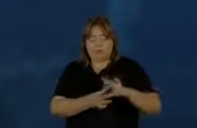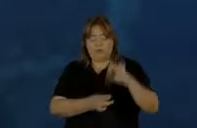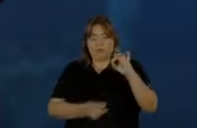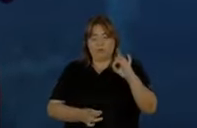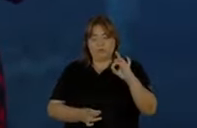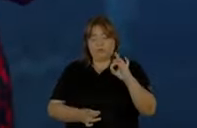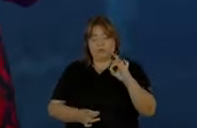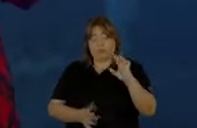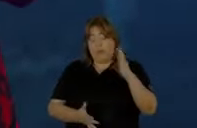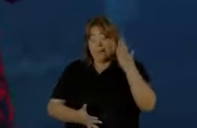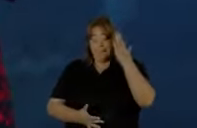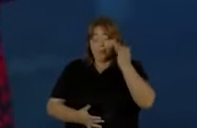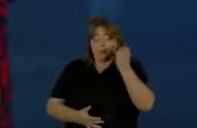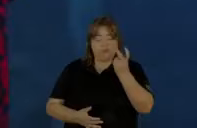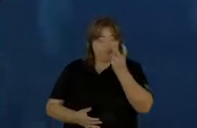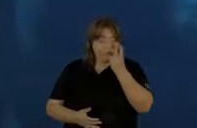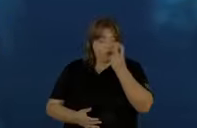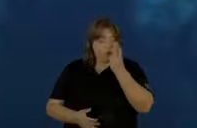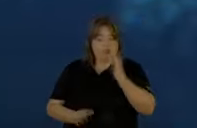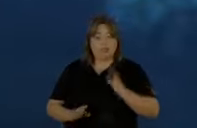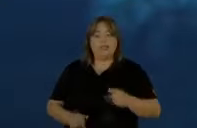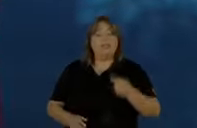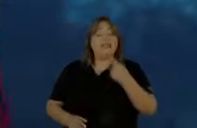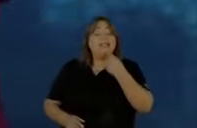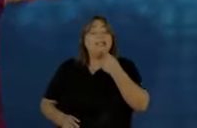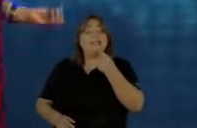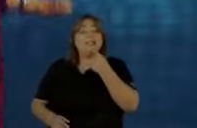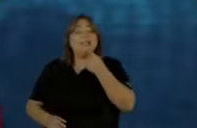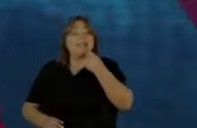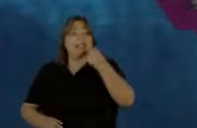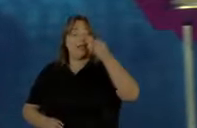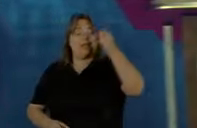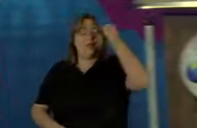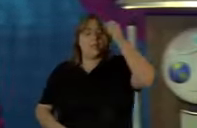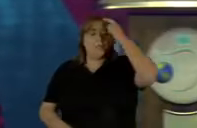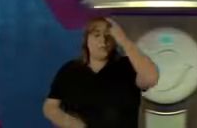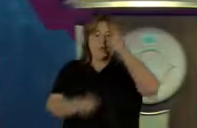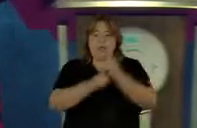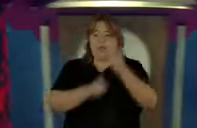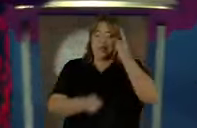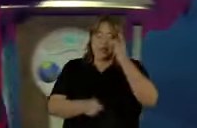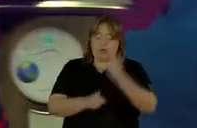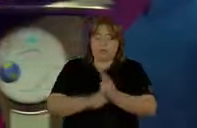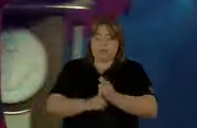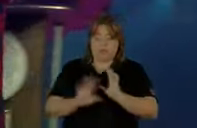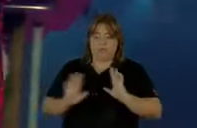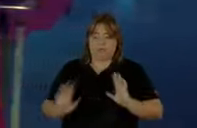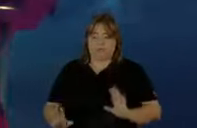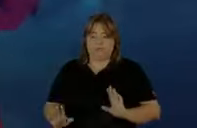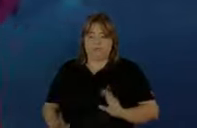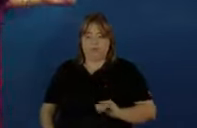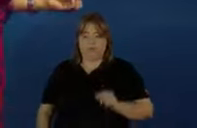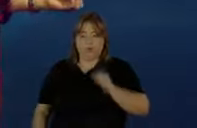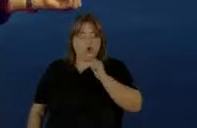han creído. Dice, hermanos míos, no os extrañéis si el mundo